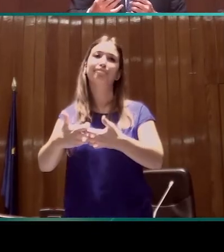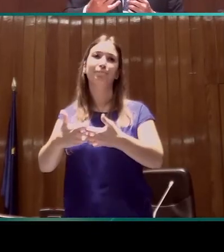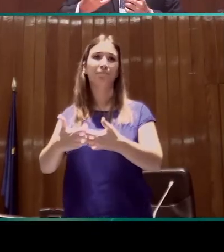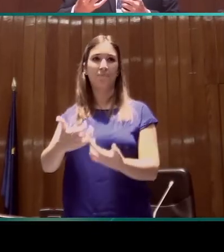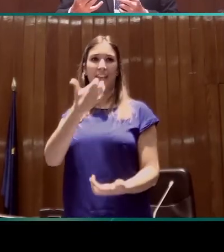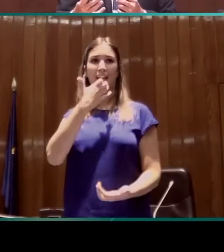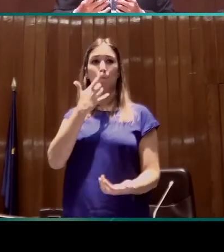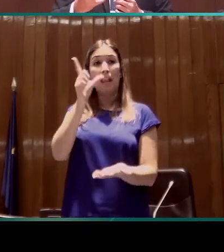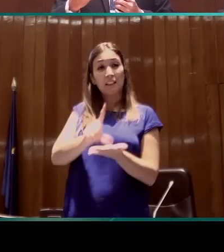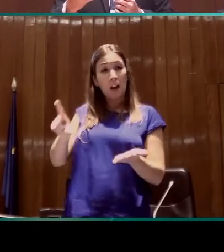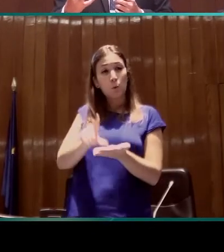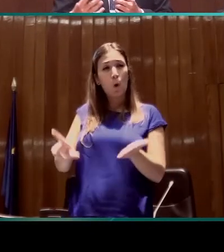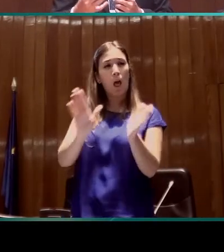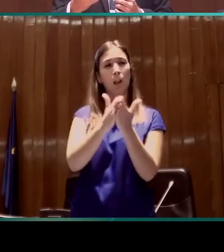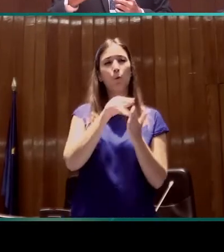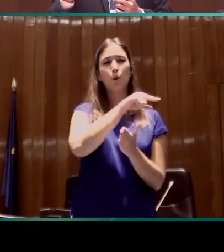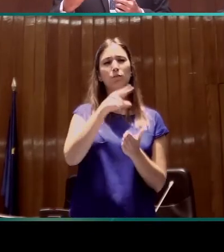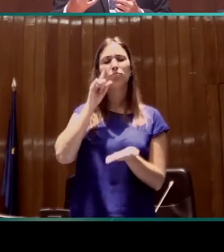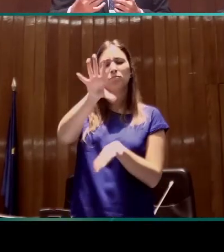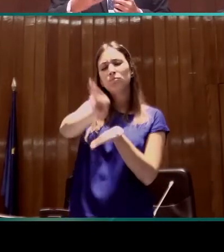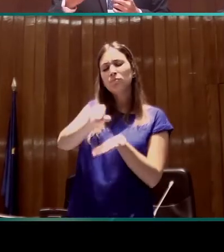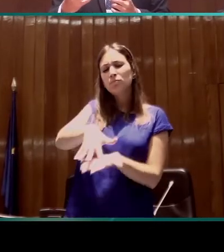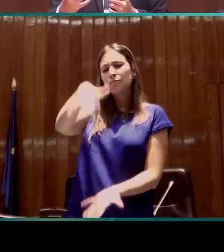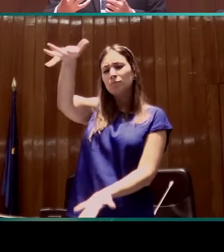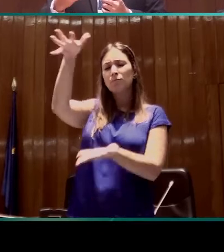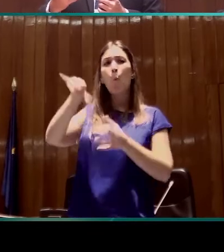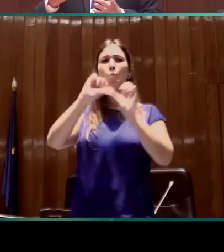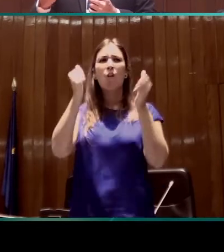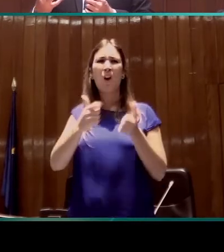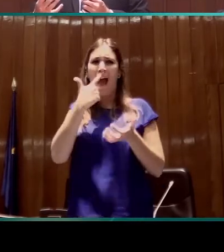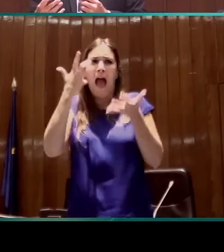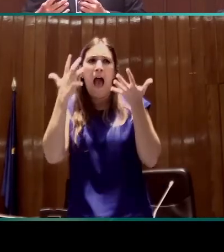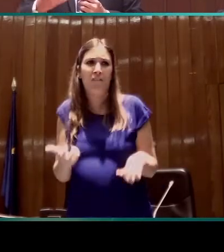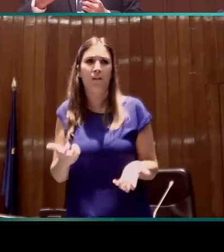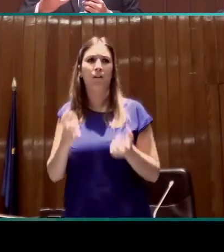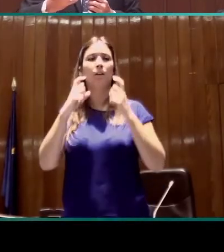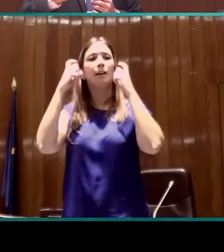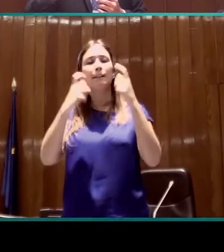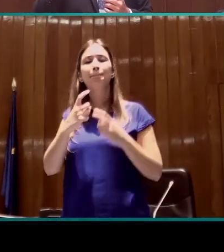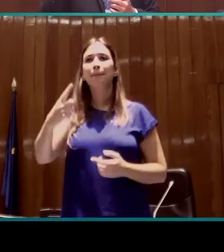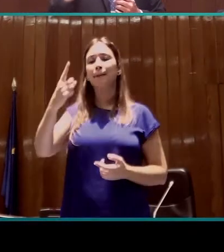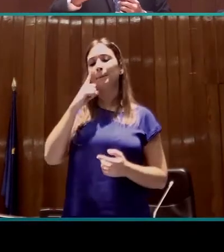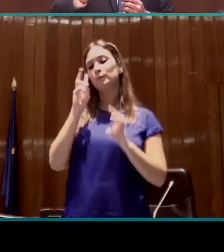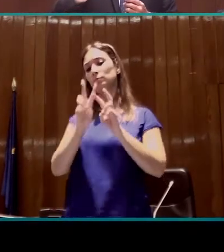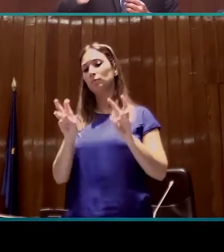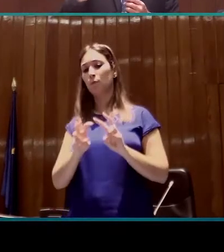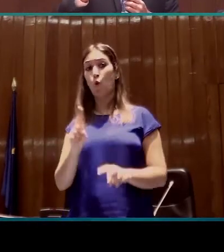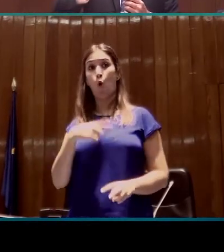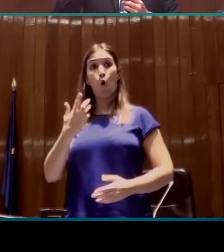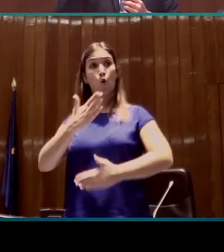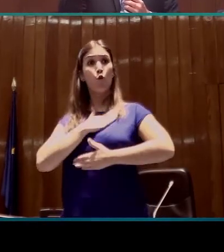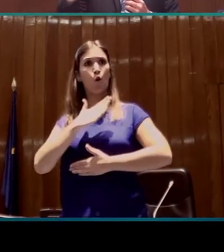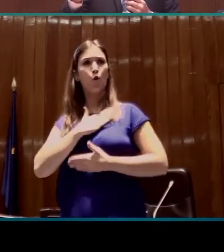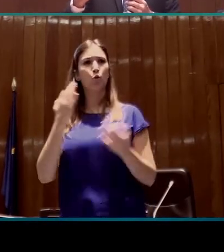uno mira la literatura, se da cuenta de que hay un montón de modelos que intentan explicar cómo nosotros